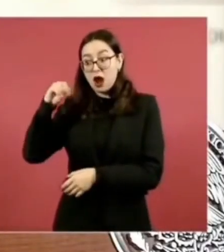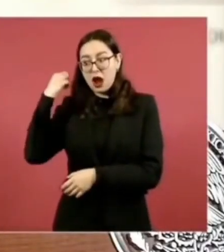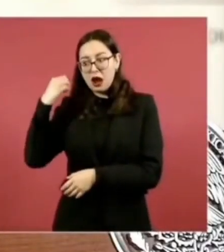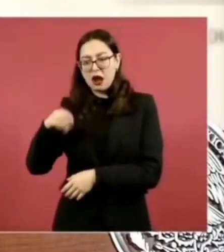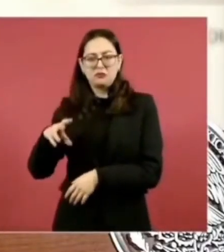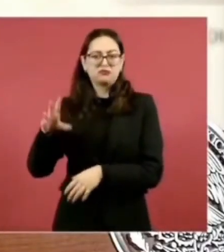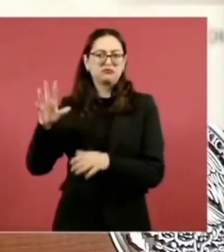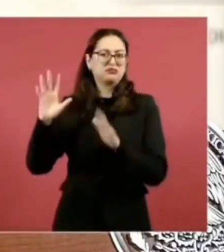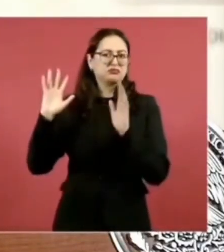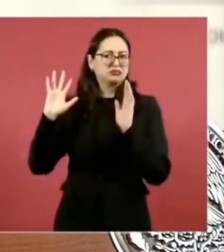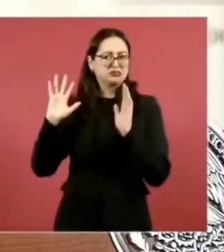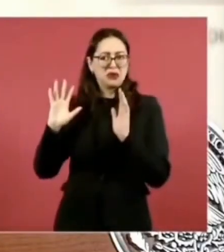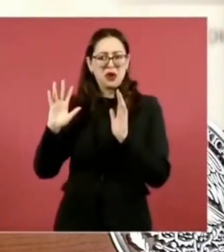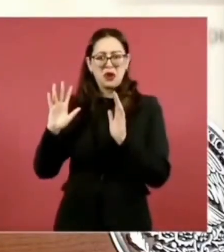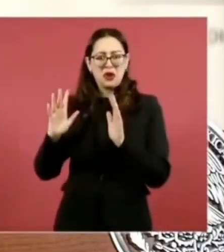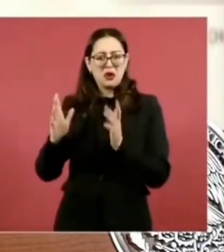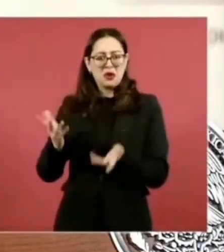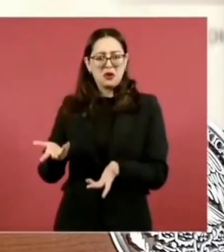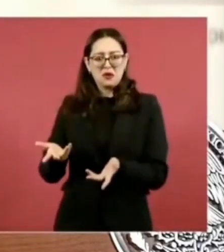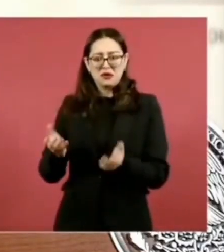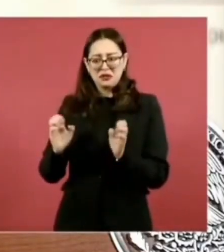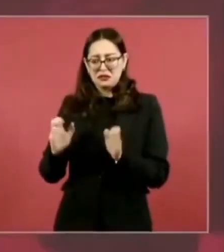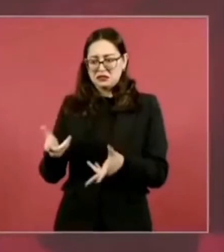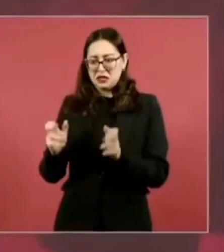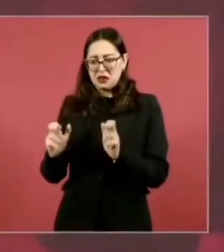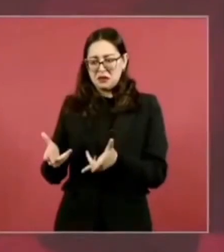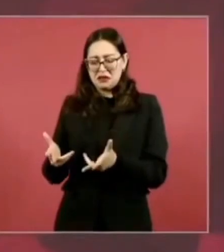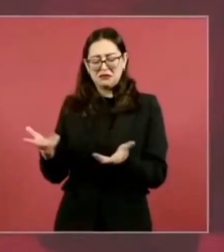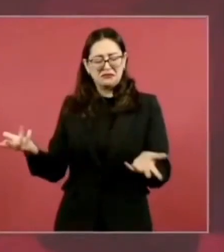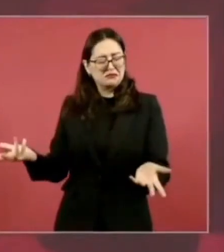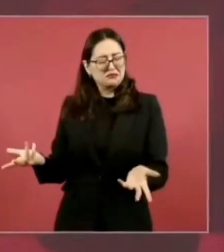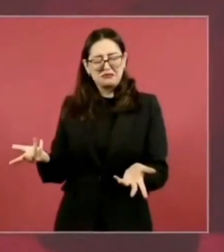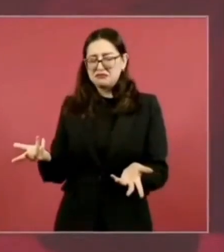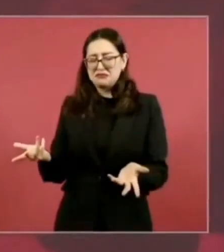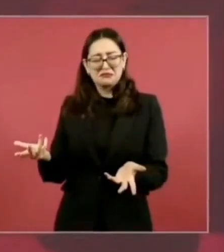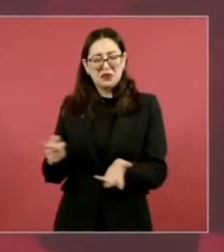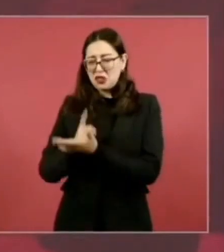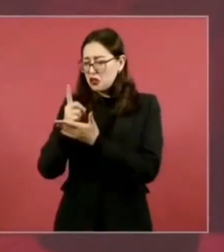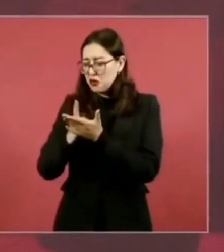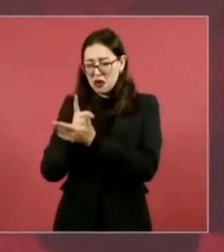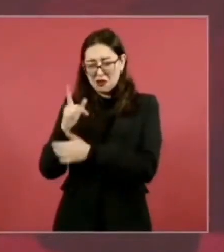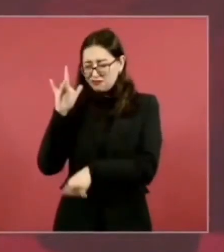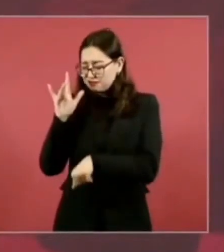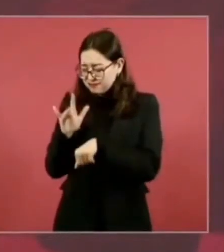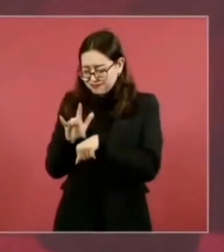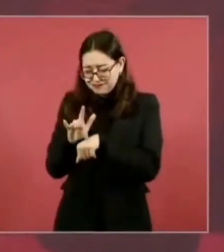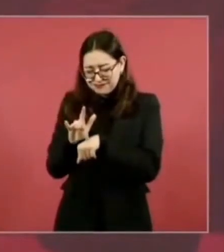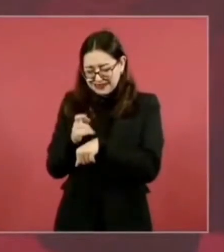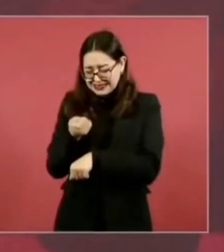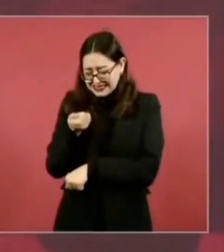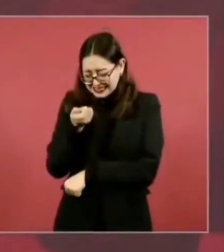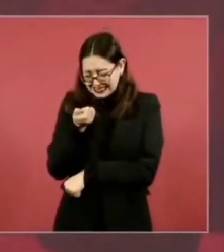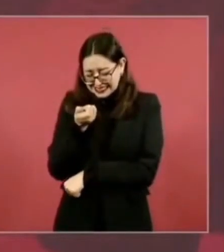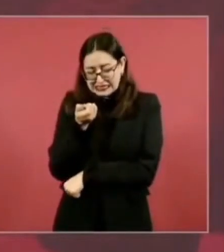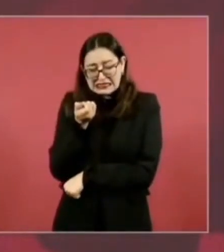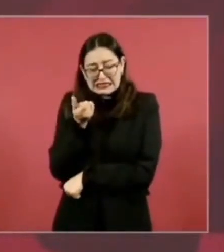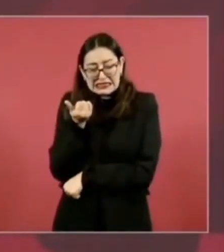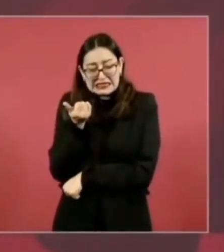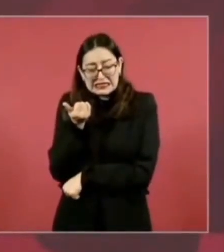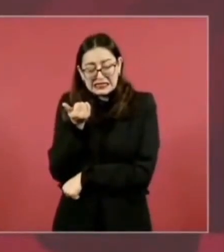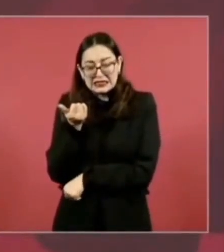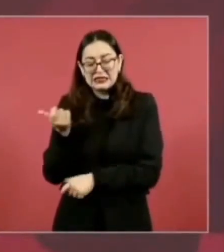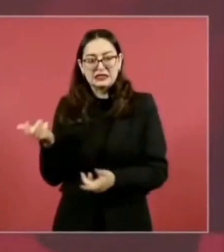y menos en Tuxtla. sea, es un asunto que tiene que ver con el